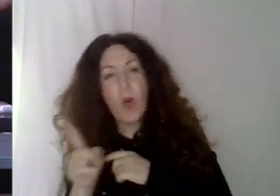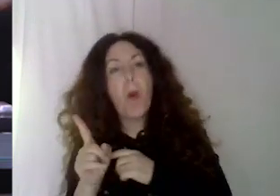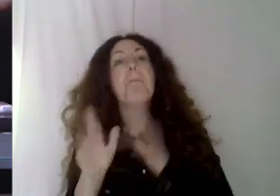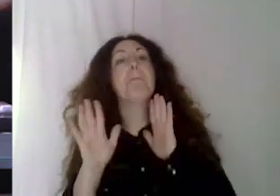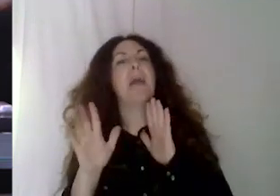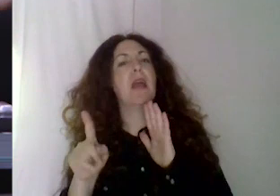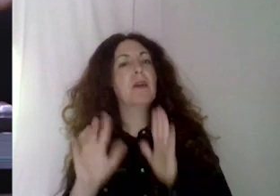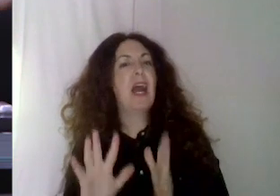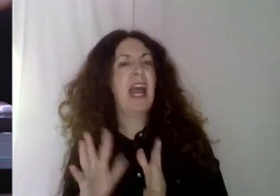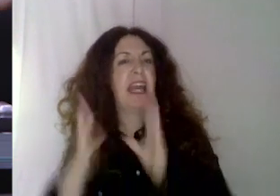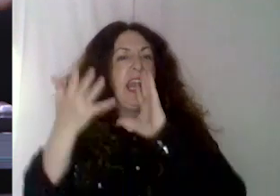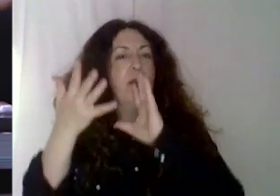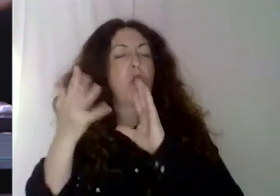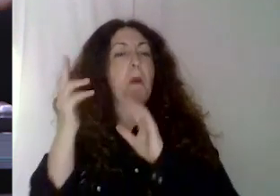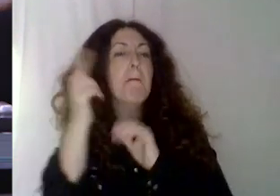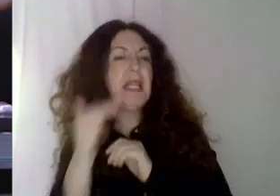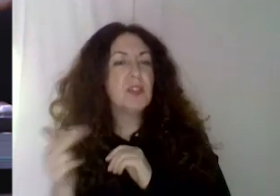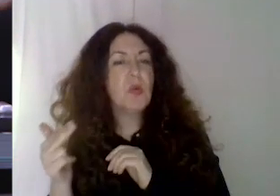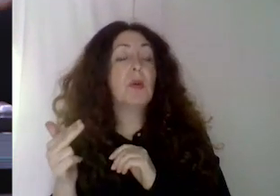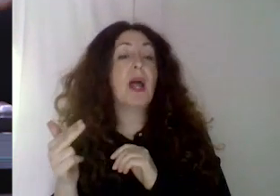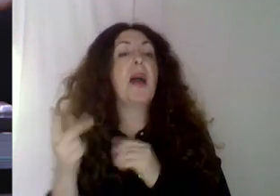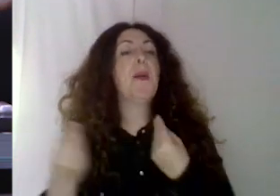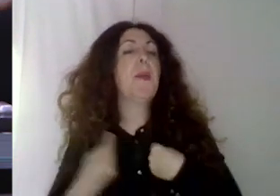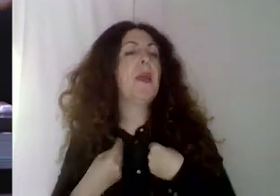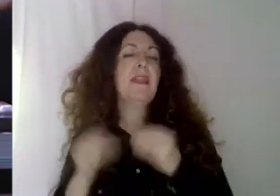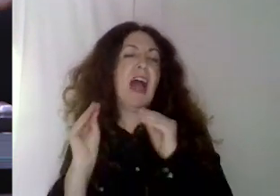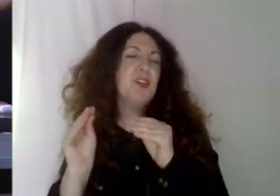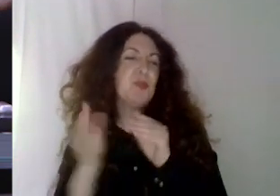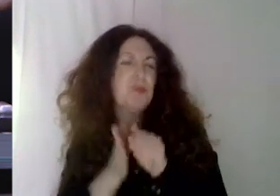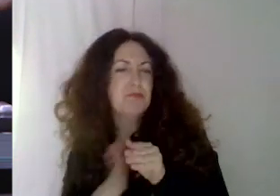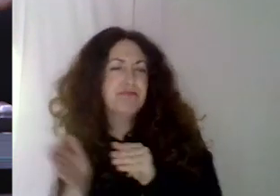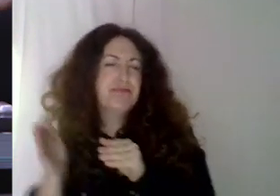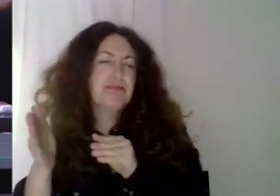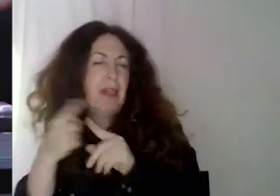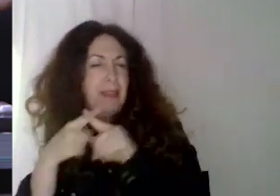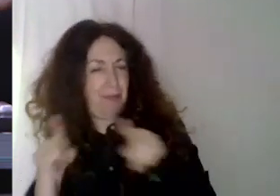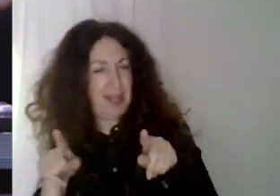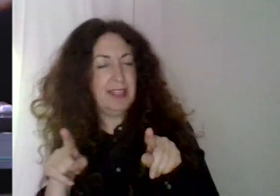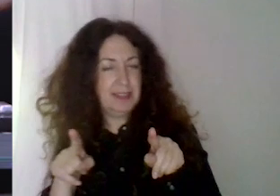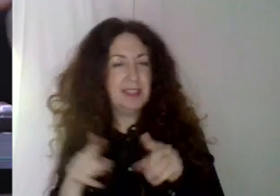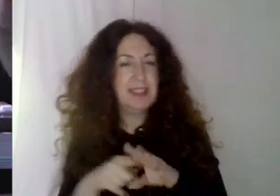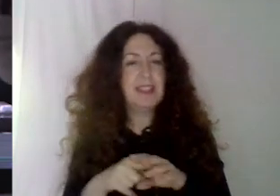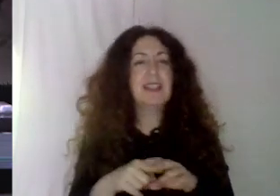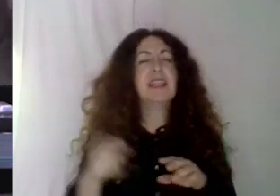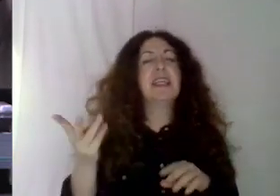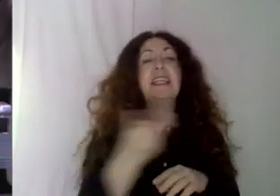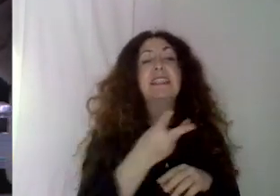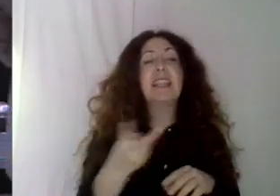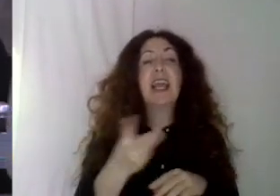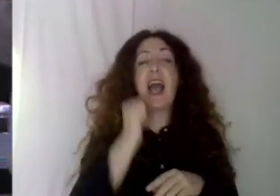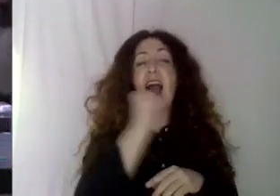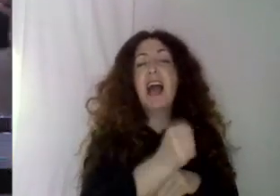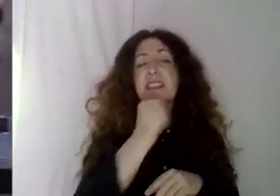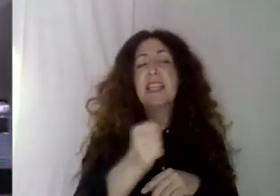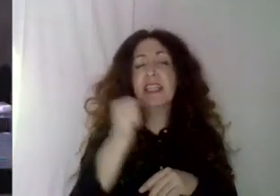de origen no tan pobre, ¿verdad?, como en un principio se pensó, pero que es capaz de hacer una revolución en la pintura extraordinaria viviendo siempre